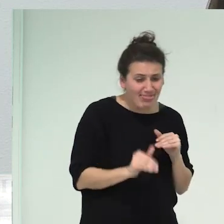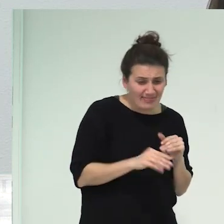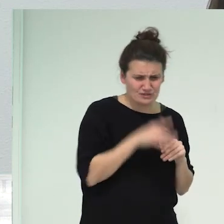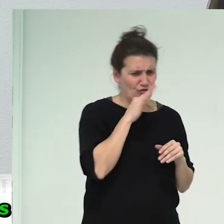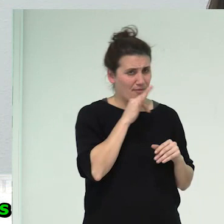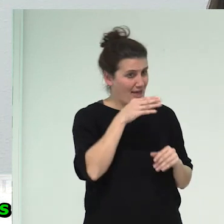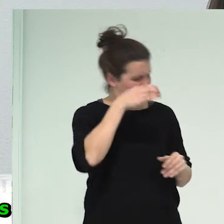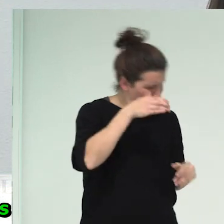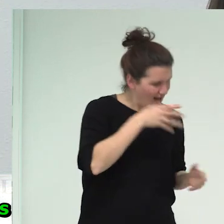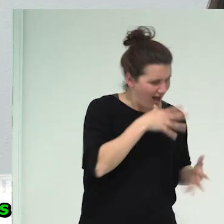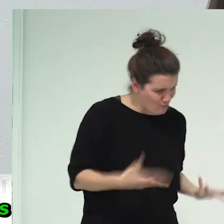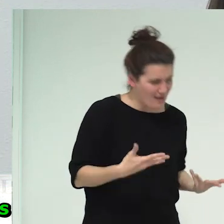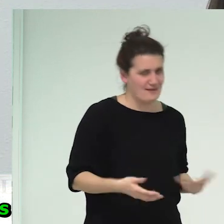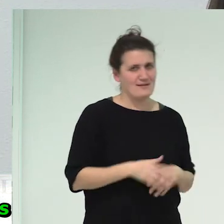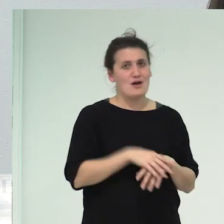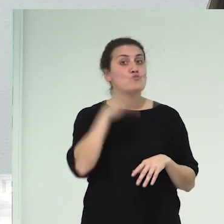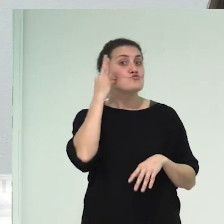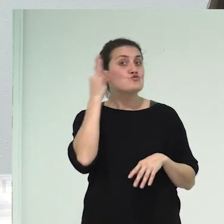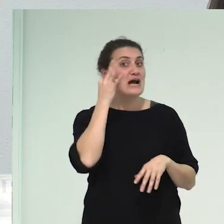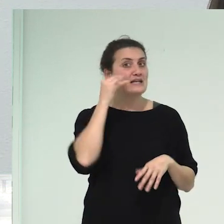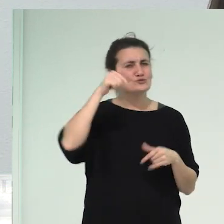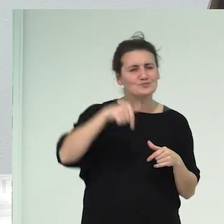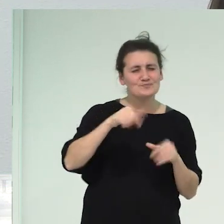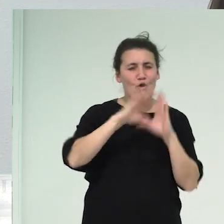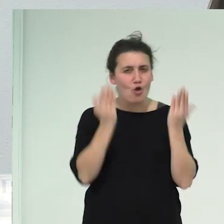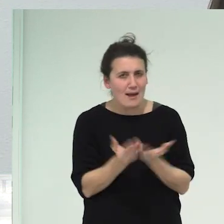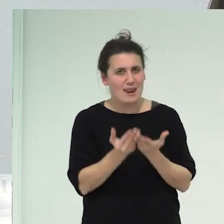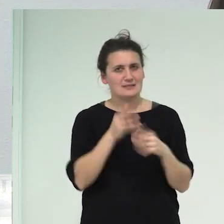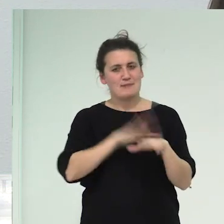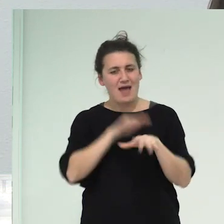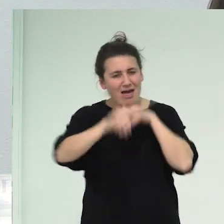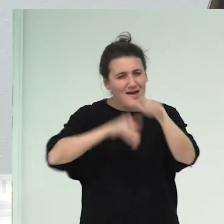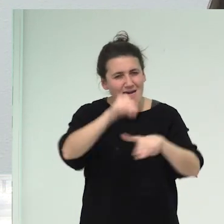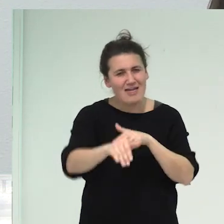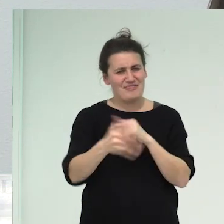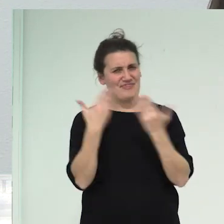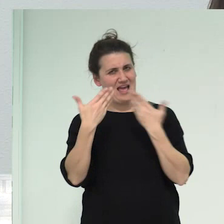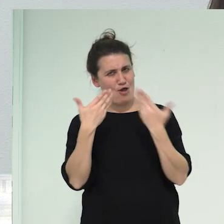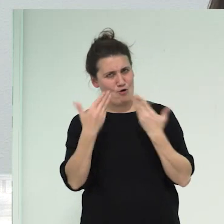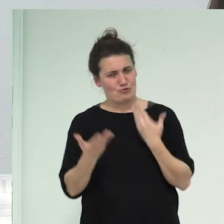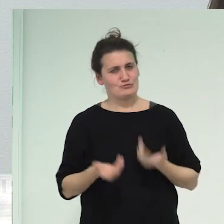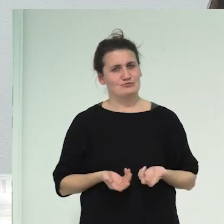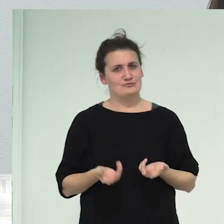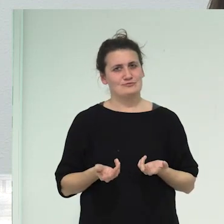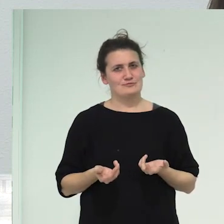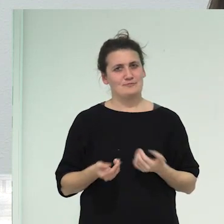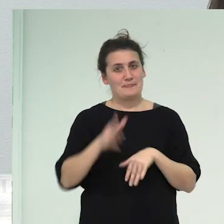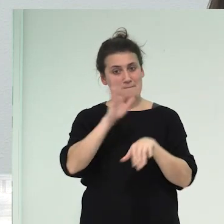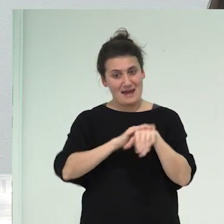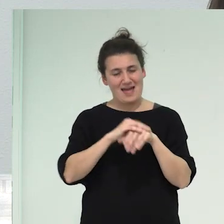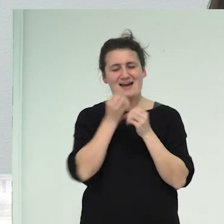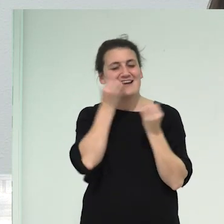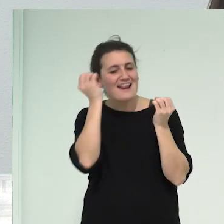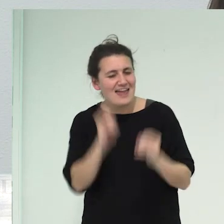escuchado, de las mujeres de los sures globales, para avanzar a diálogos, para potenciar la experiencia, para construir